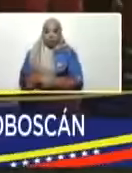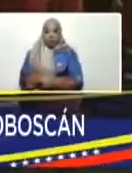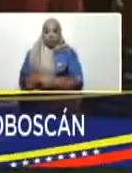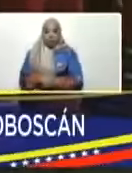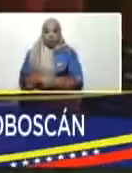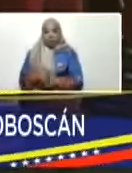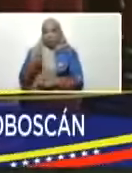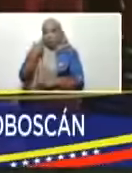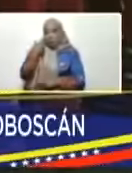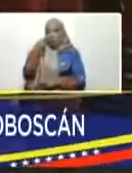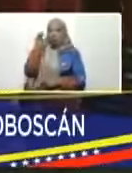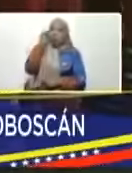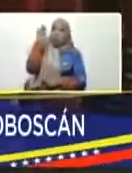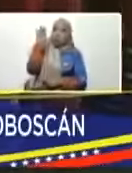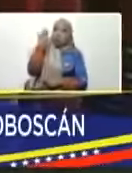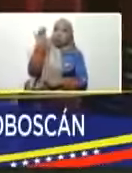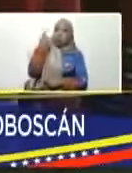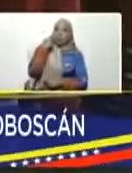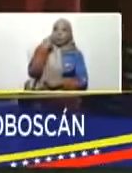veo el futuro, Mariano,